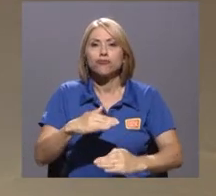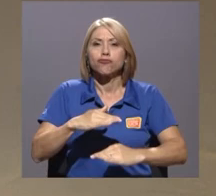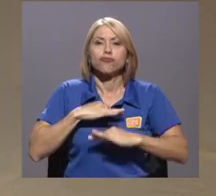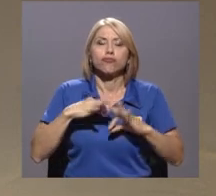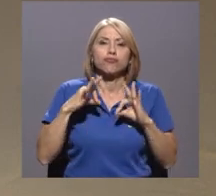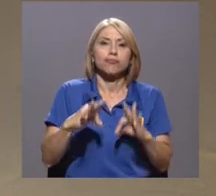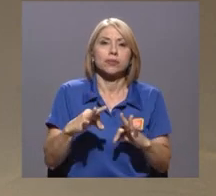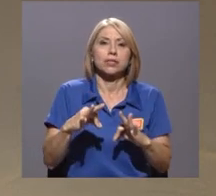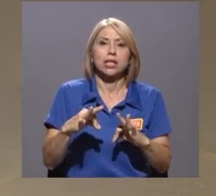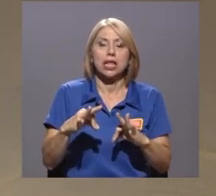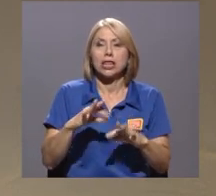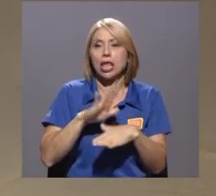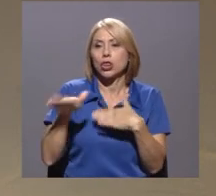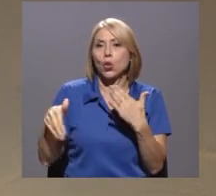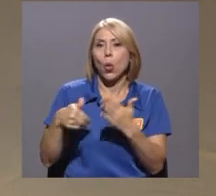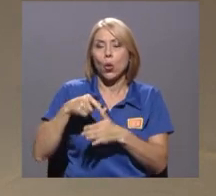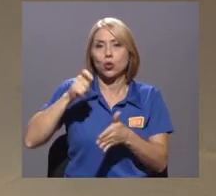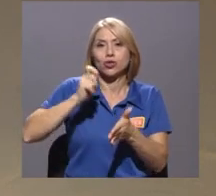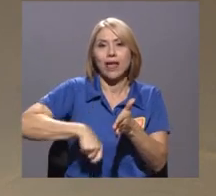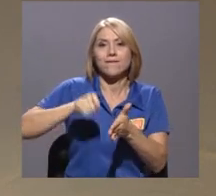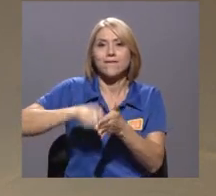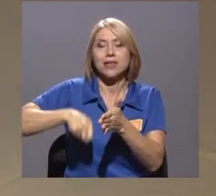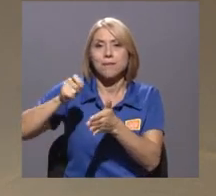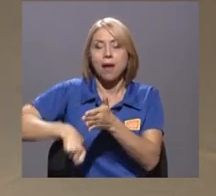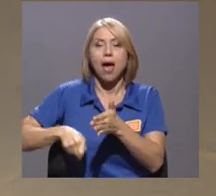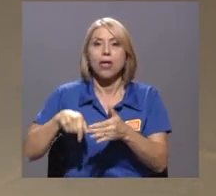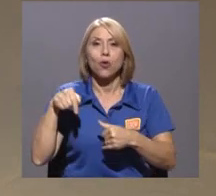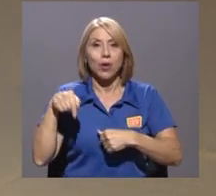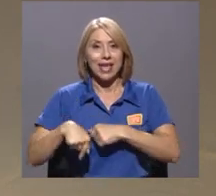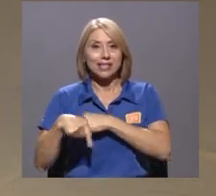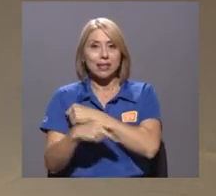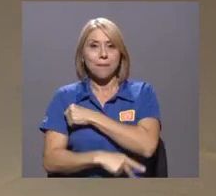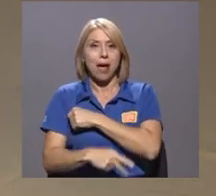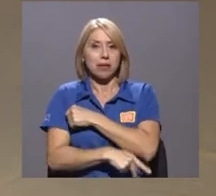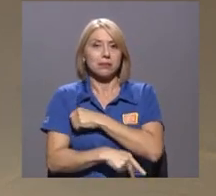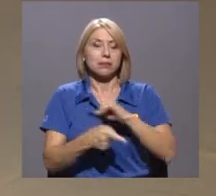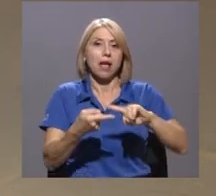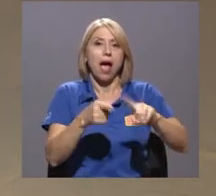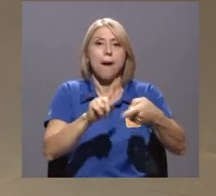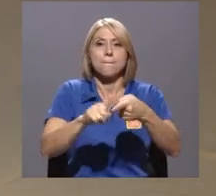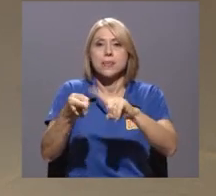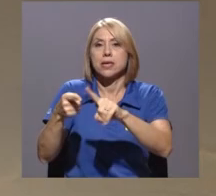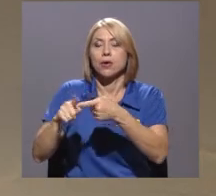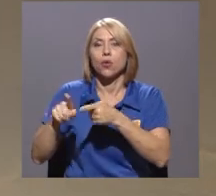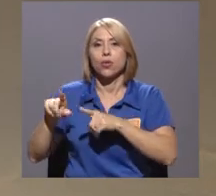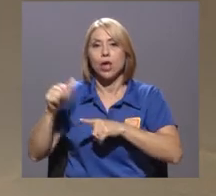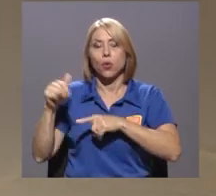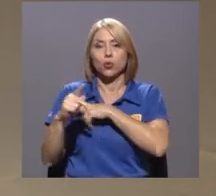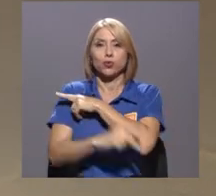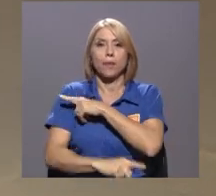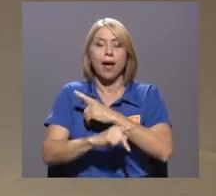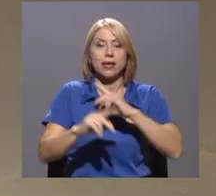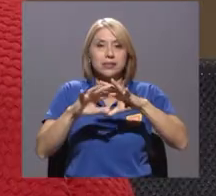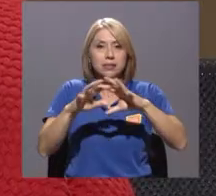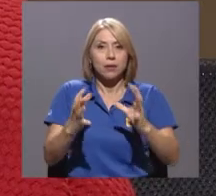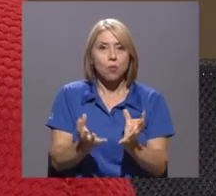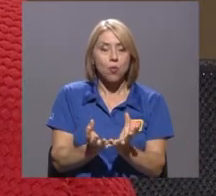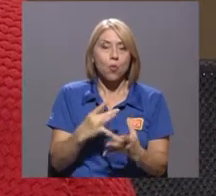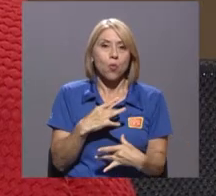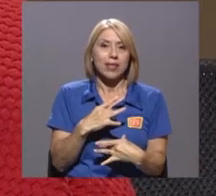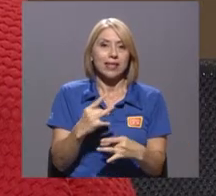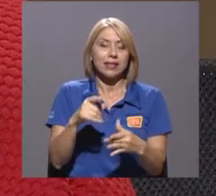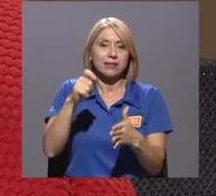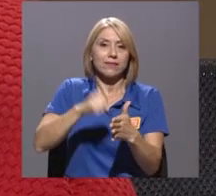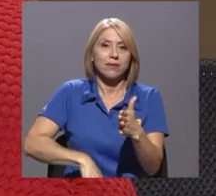los que ha firmado este país que es amigo de del resto del mundo y que le interesa firmar porque no es únicamente